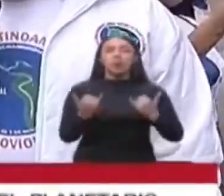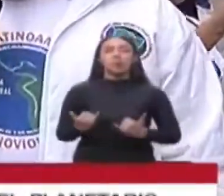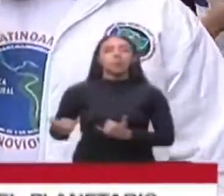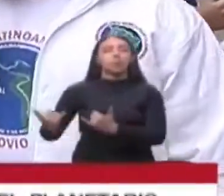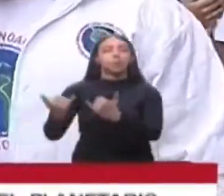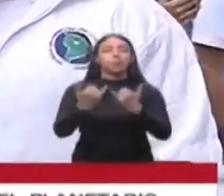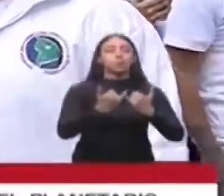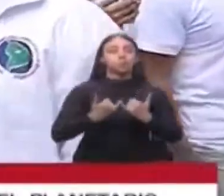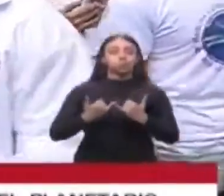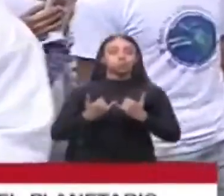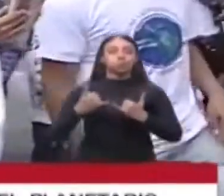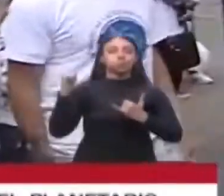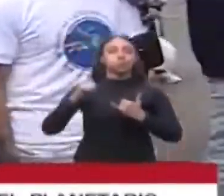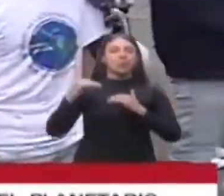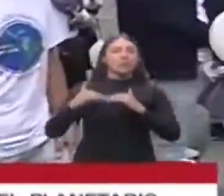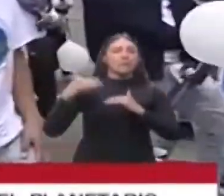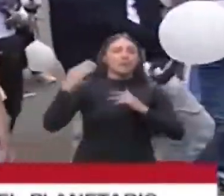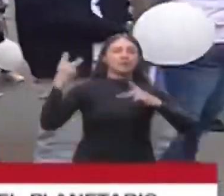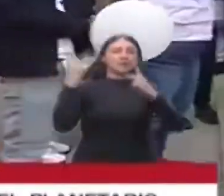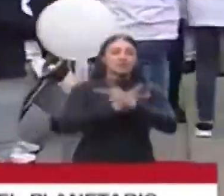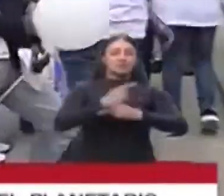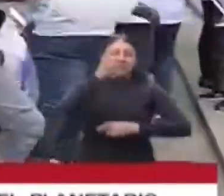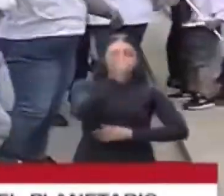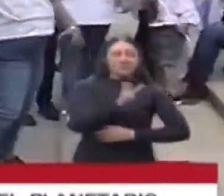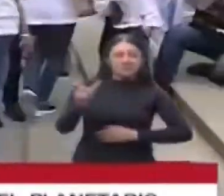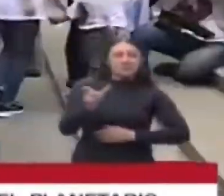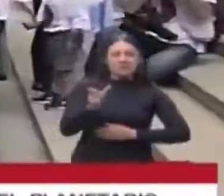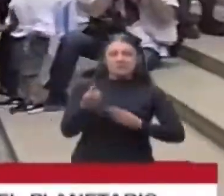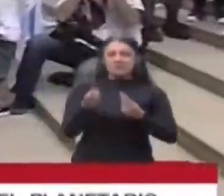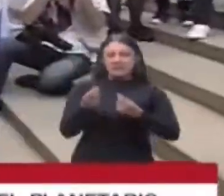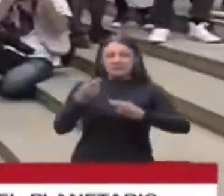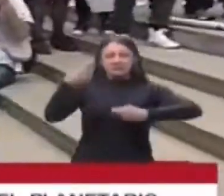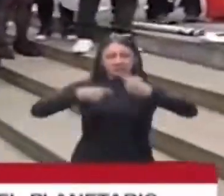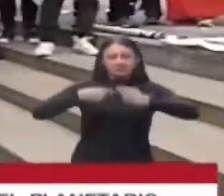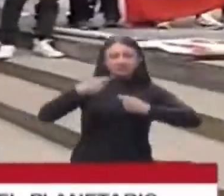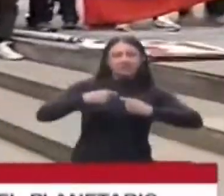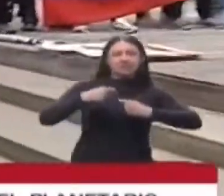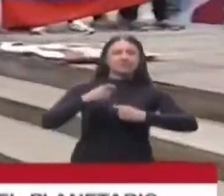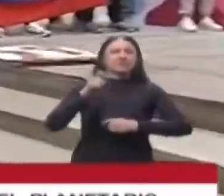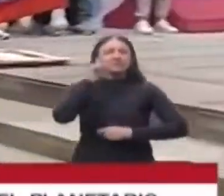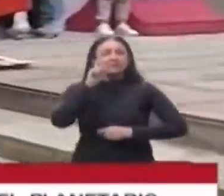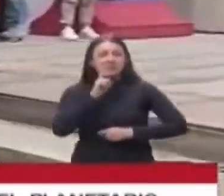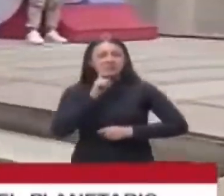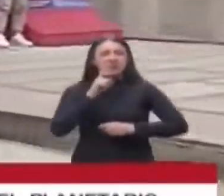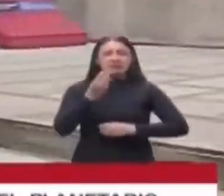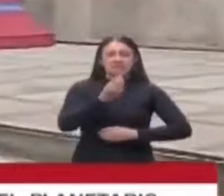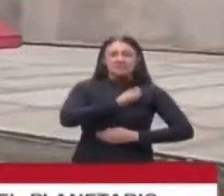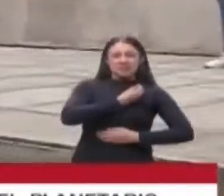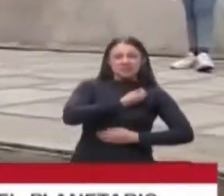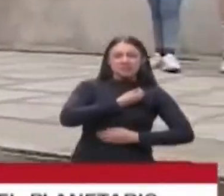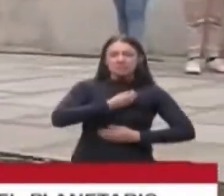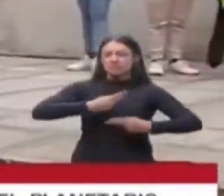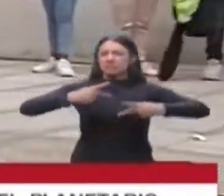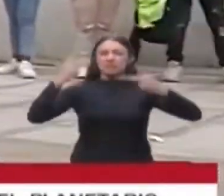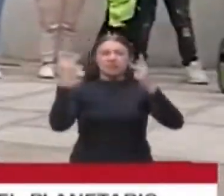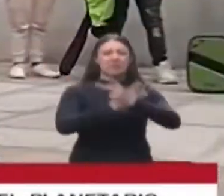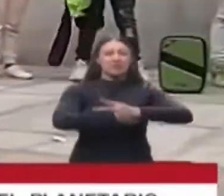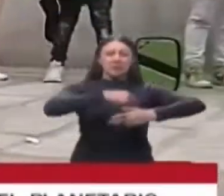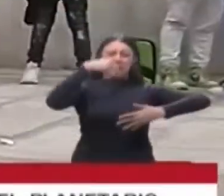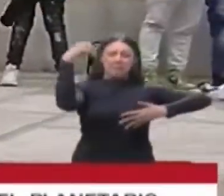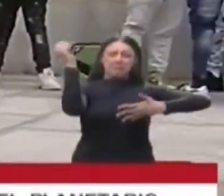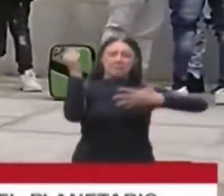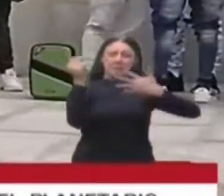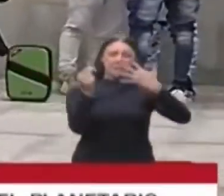una manifestación no solo de la violencia física, es económica, es sexual, es una violencia religiosa, es una violencia